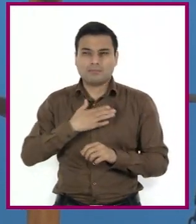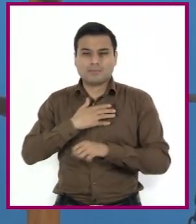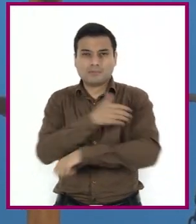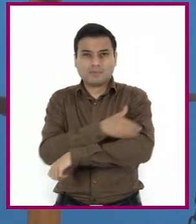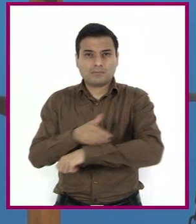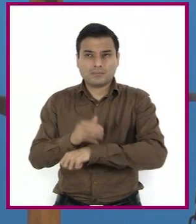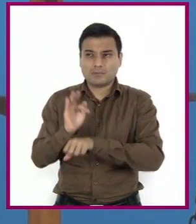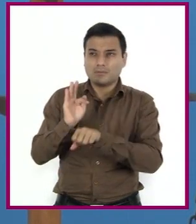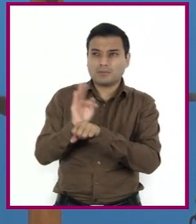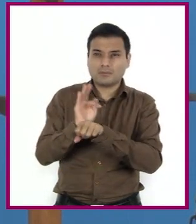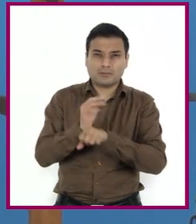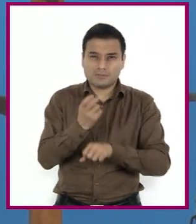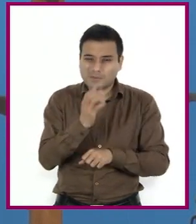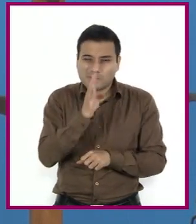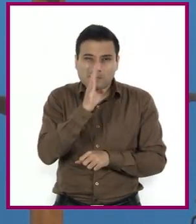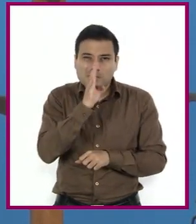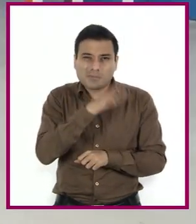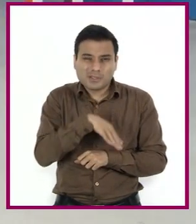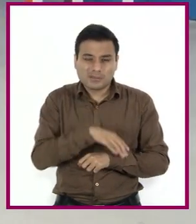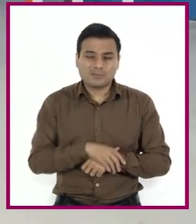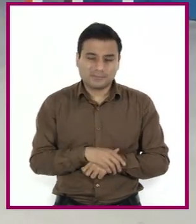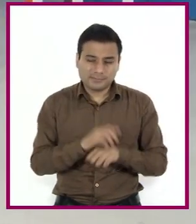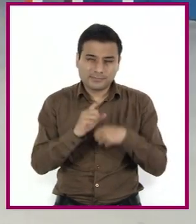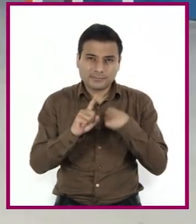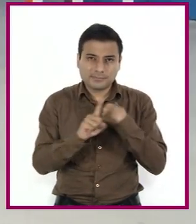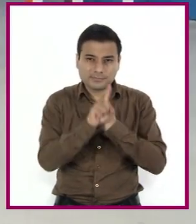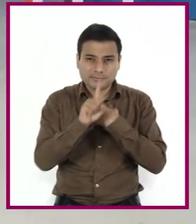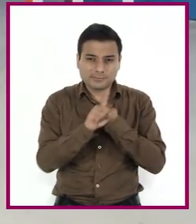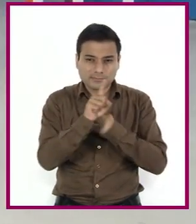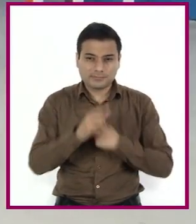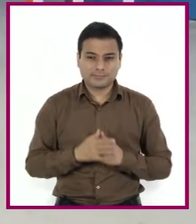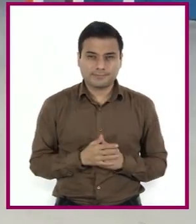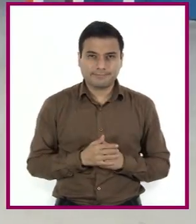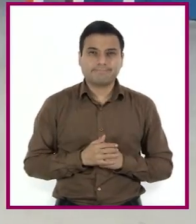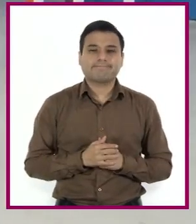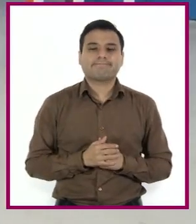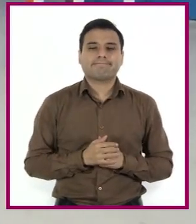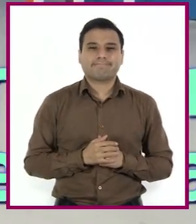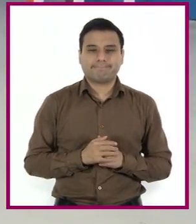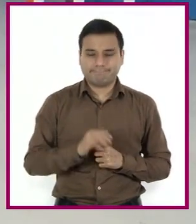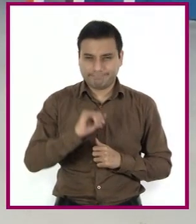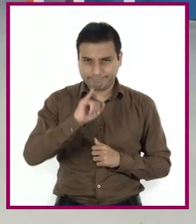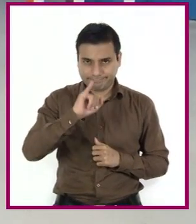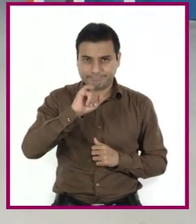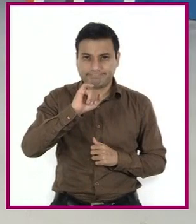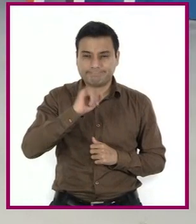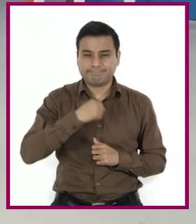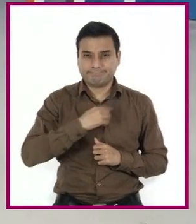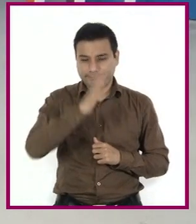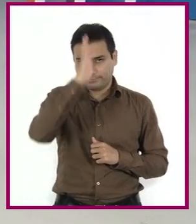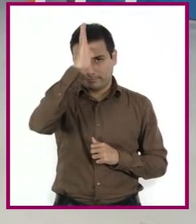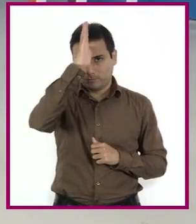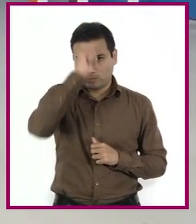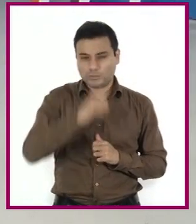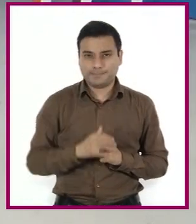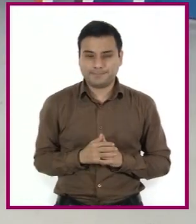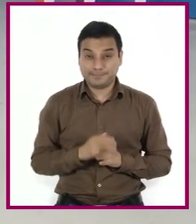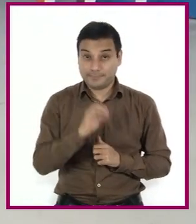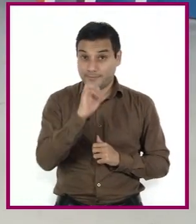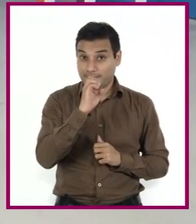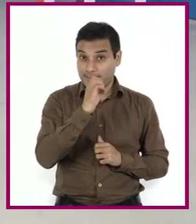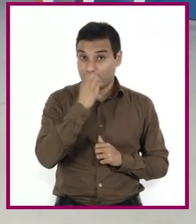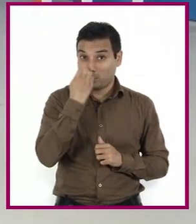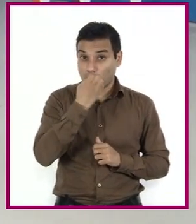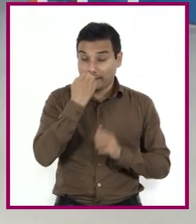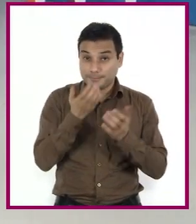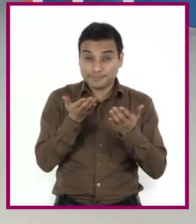nuestra relación con ellas y ellos. Estoy de acuerdo, maestra. En la convivencia escolar pueden